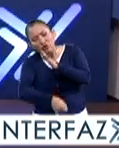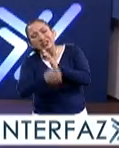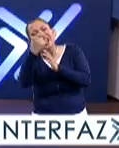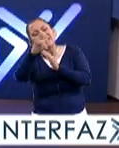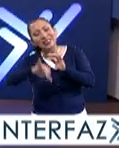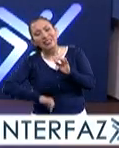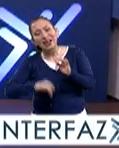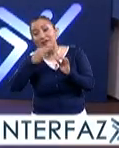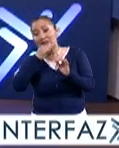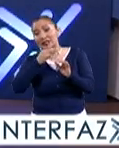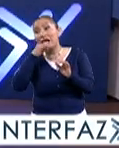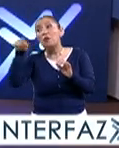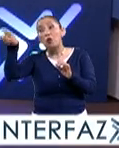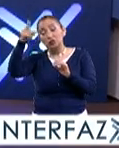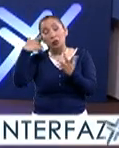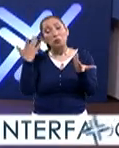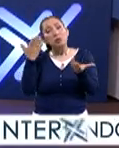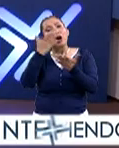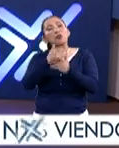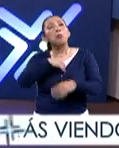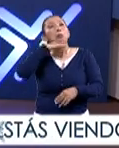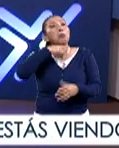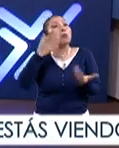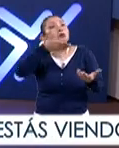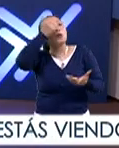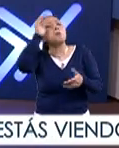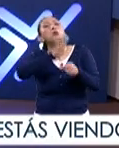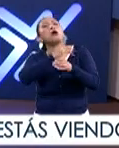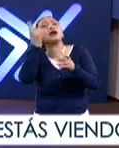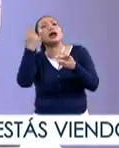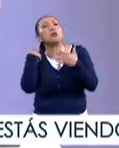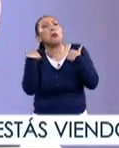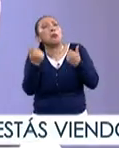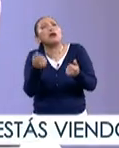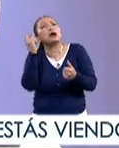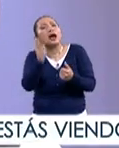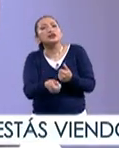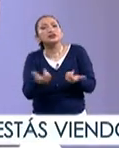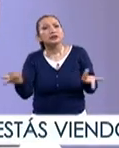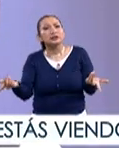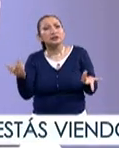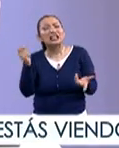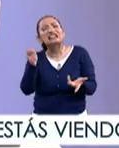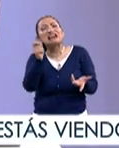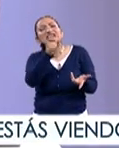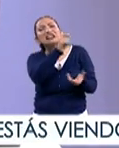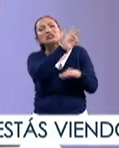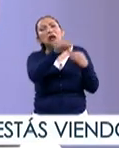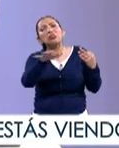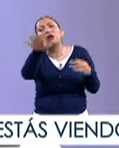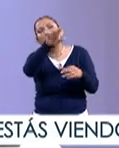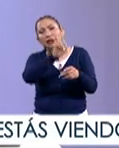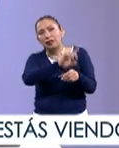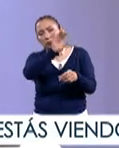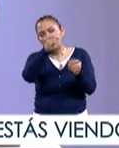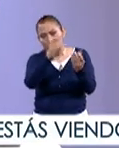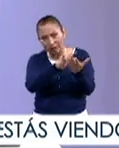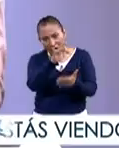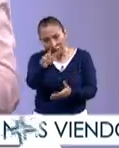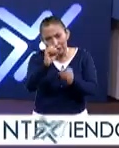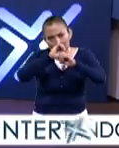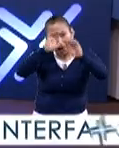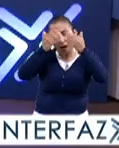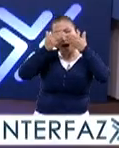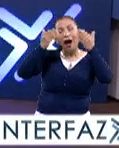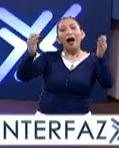esta interesante fiesta, que muchos la vivimos luego sin ton y son, pero no comprendemos bien, ¿no?, todo el significado, todo lo que hay detrás. Muchísimas gracias por haber estado con